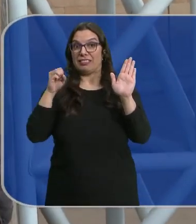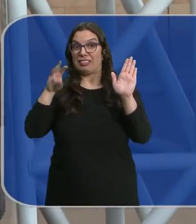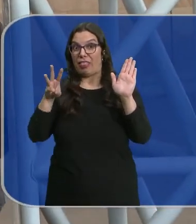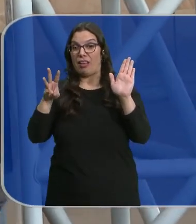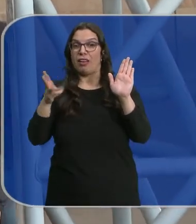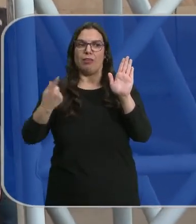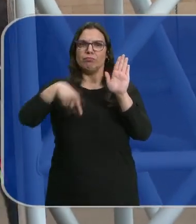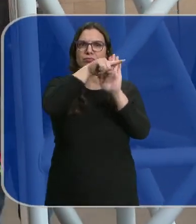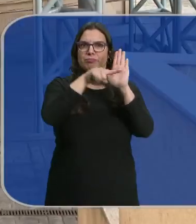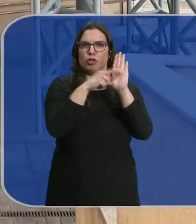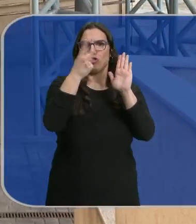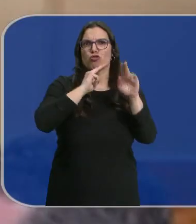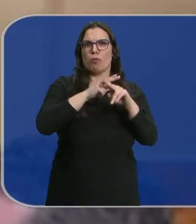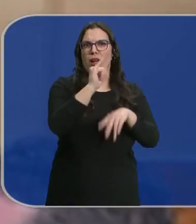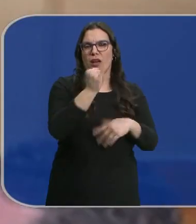de 2013.